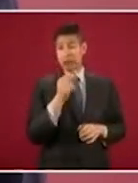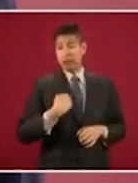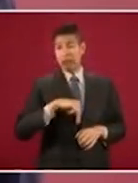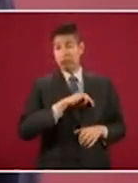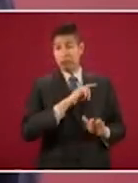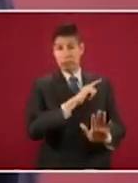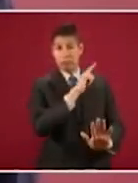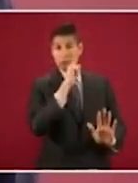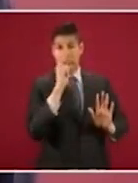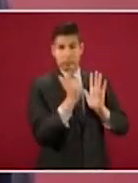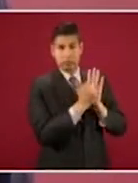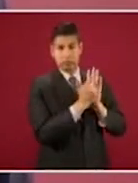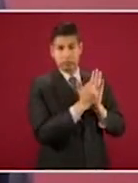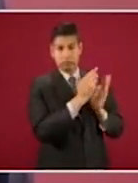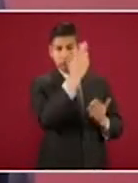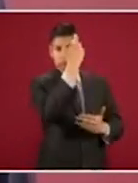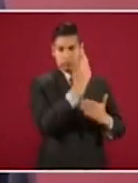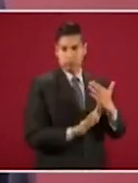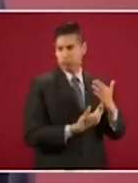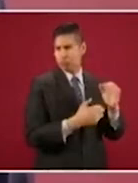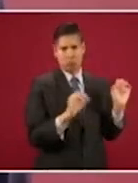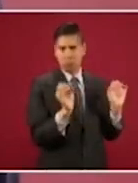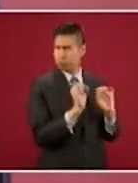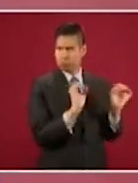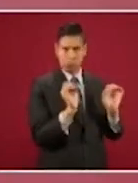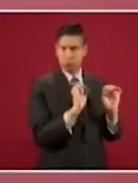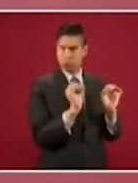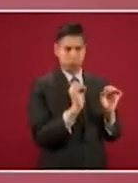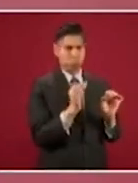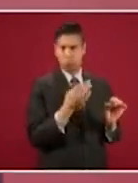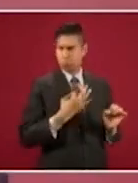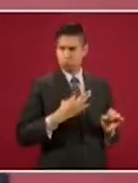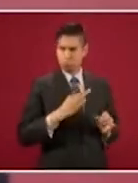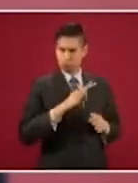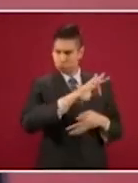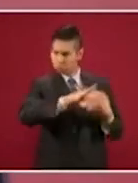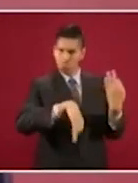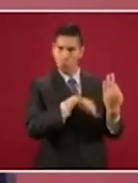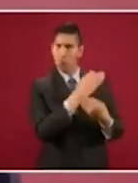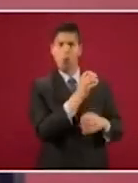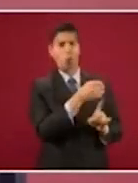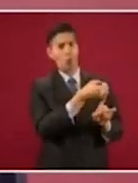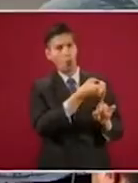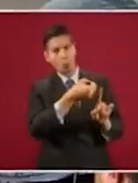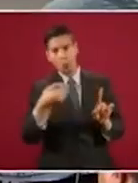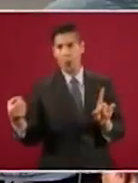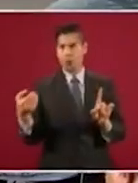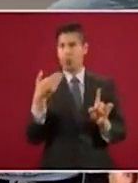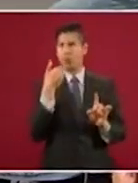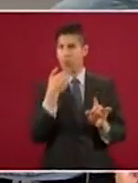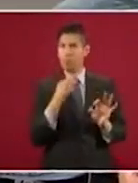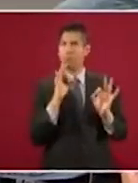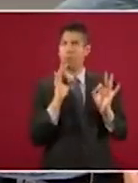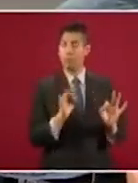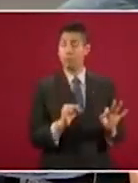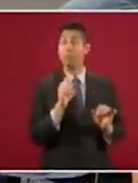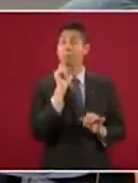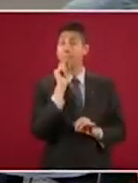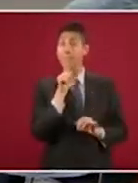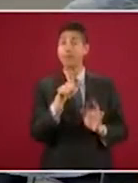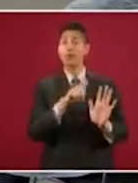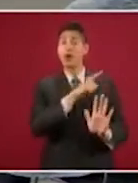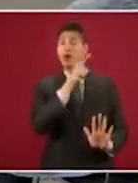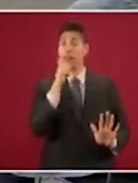ninguna ley, ningún procedimiento. Inclusive se presentó una iniciativa de